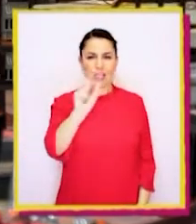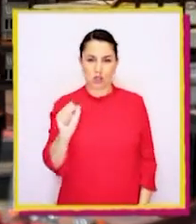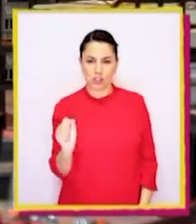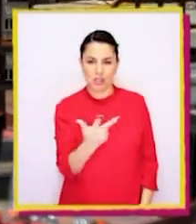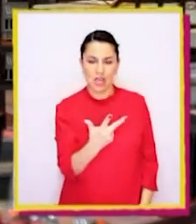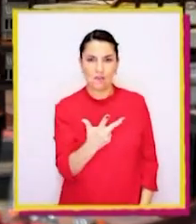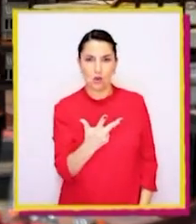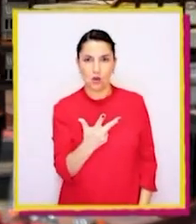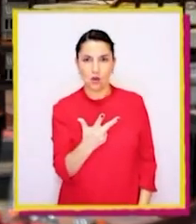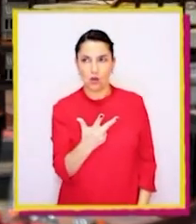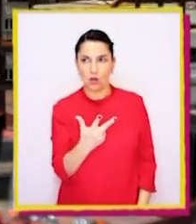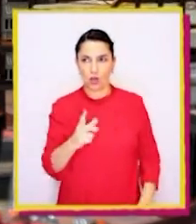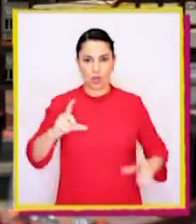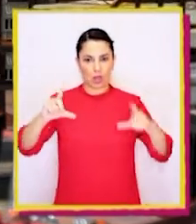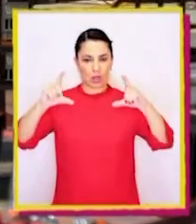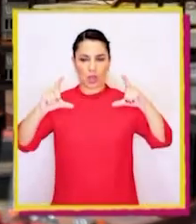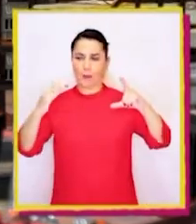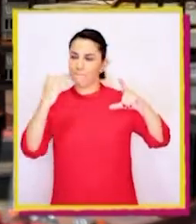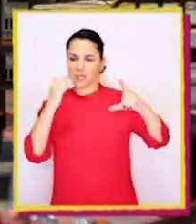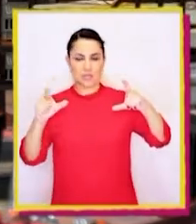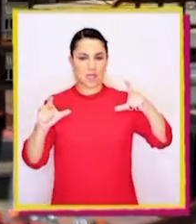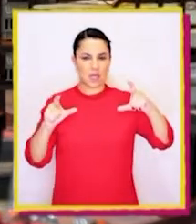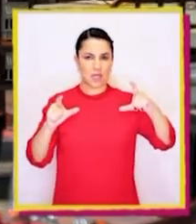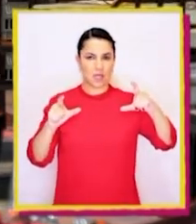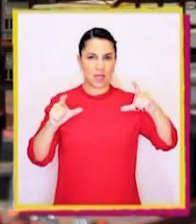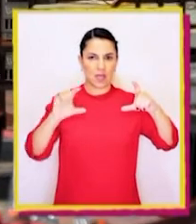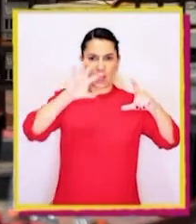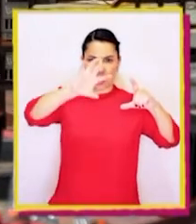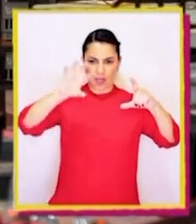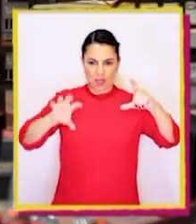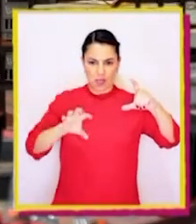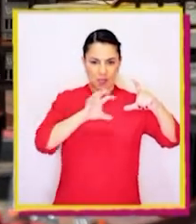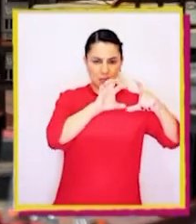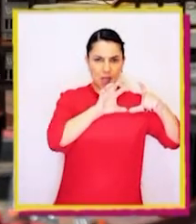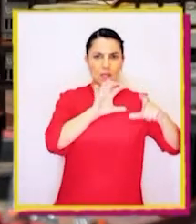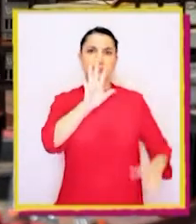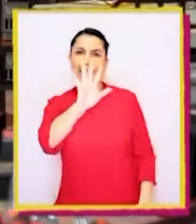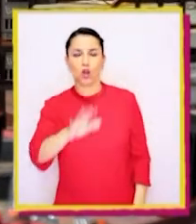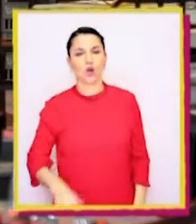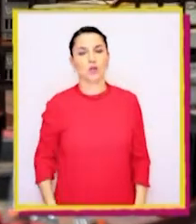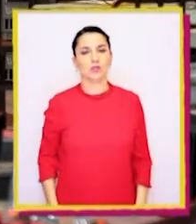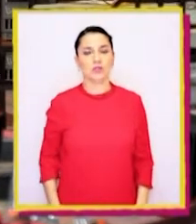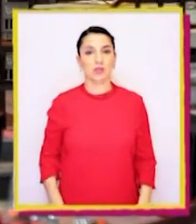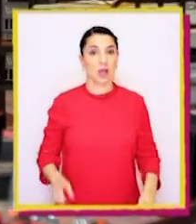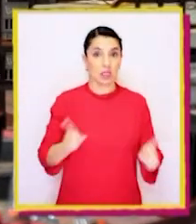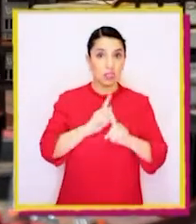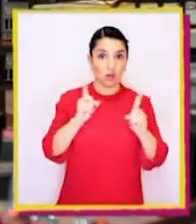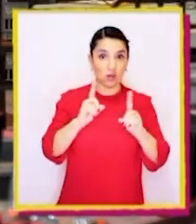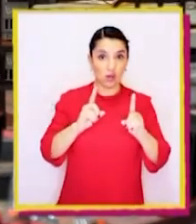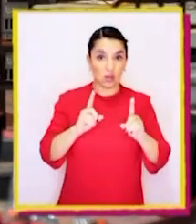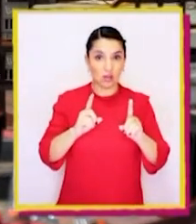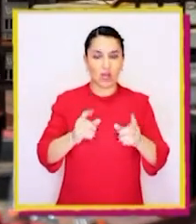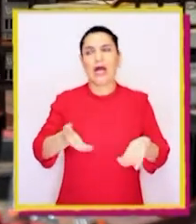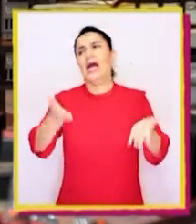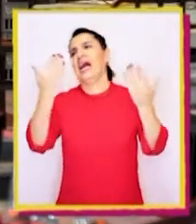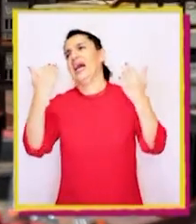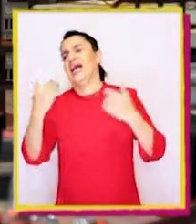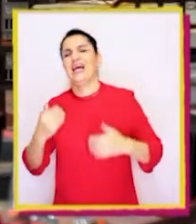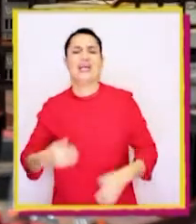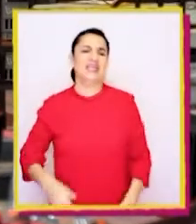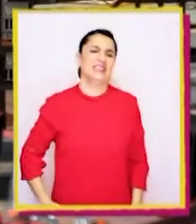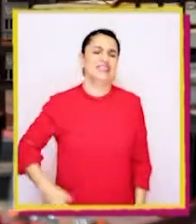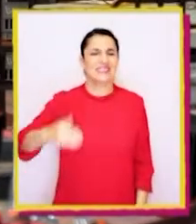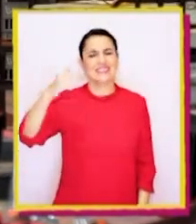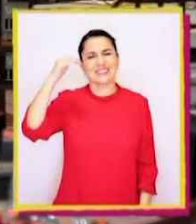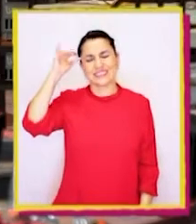pizza, la pizza la vamos a tener que dividir en 5 pedazos. ¿Cómo que no? ¡Ay, toda la razón!